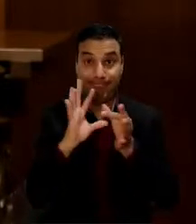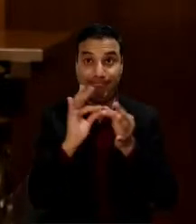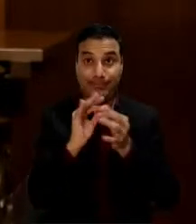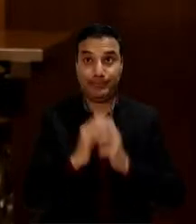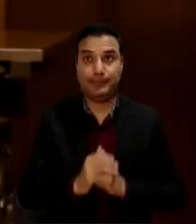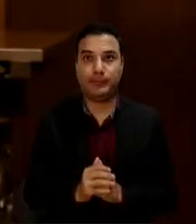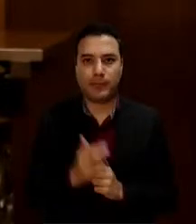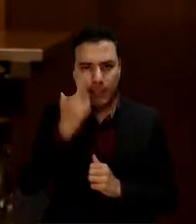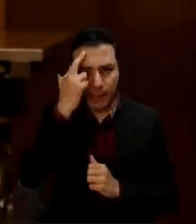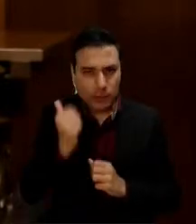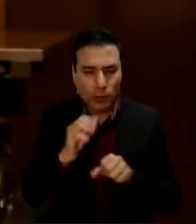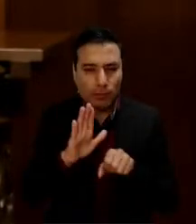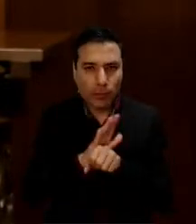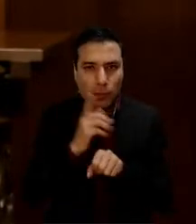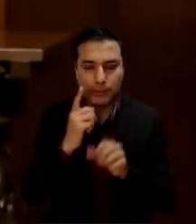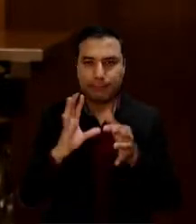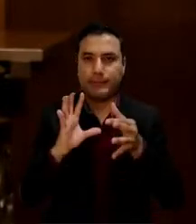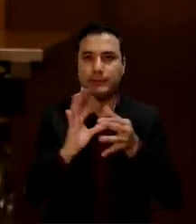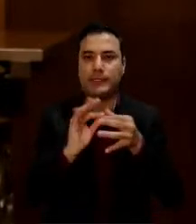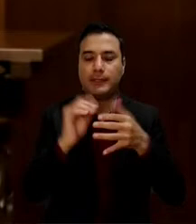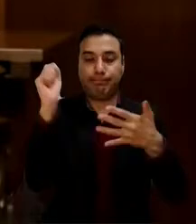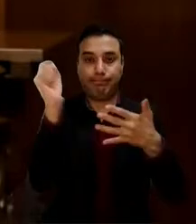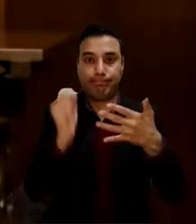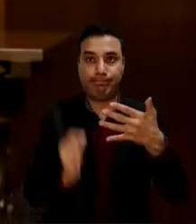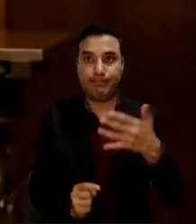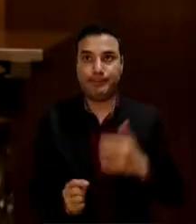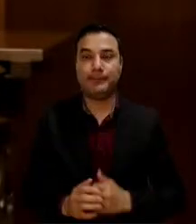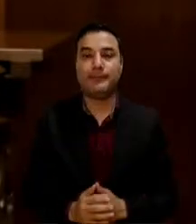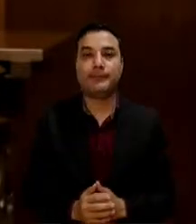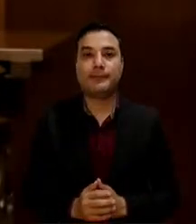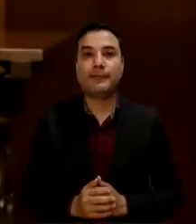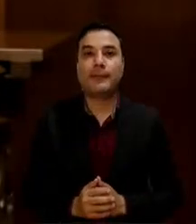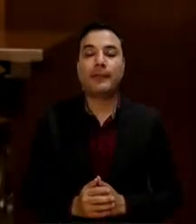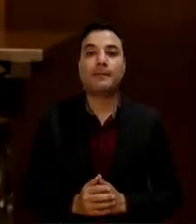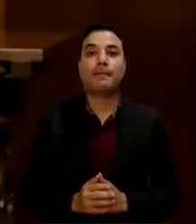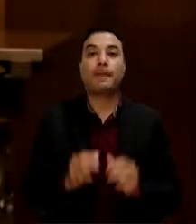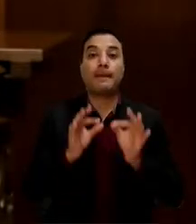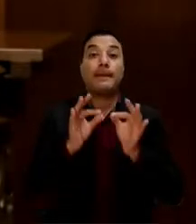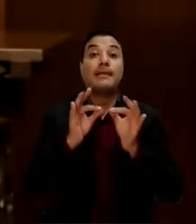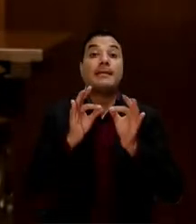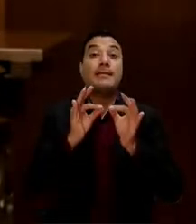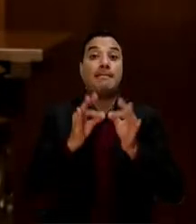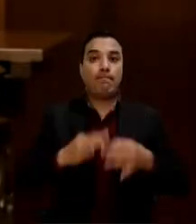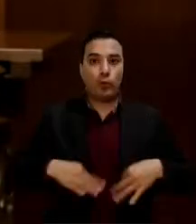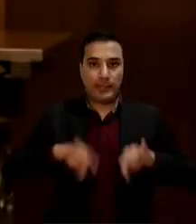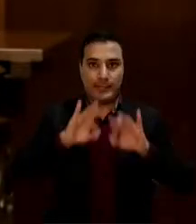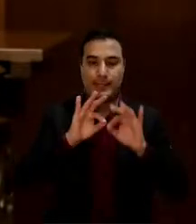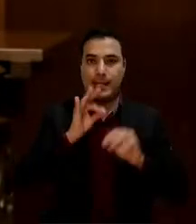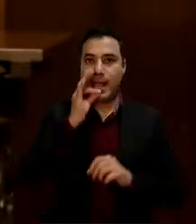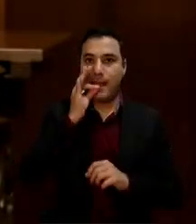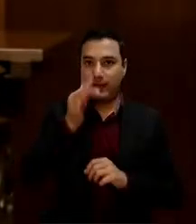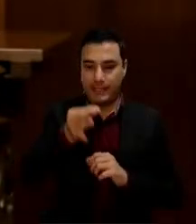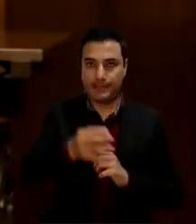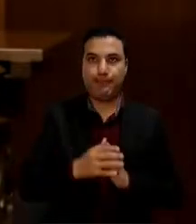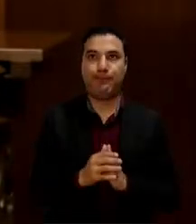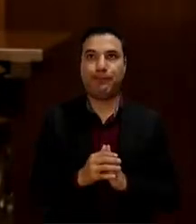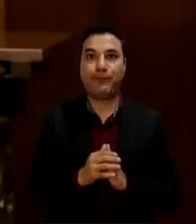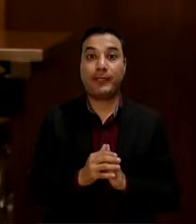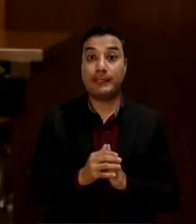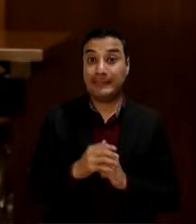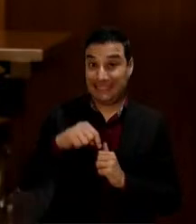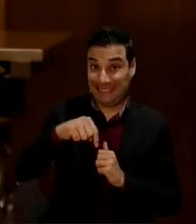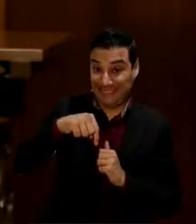Exposición de motivos. Es de suma importancia señalar que en los Estados Unidos